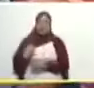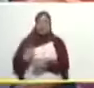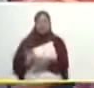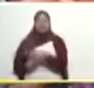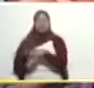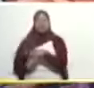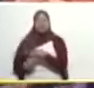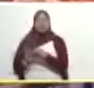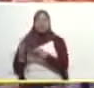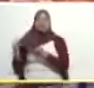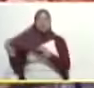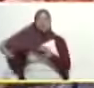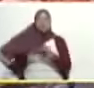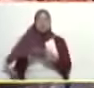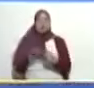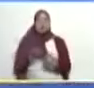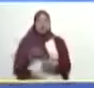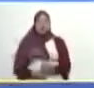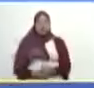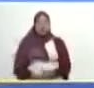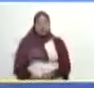Una corrección.